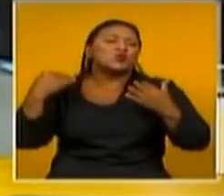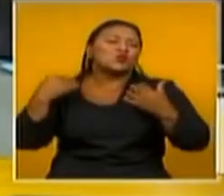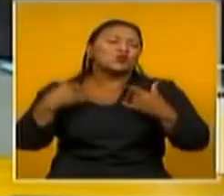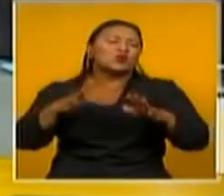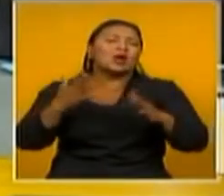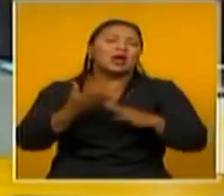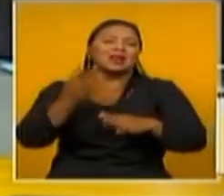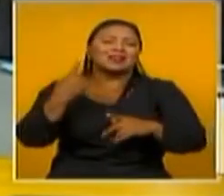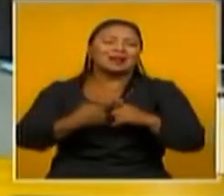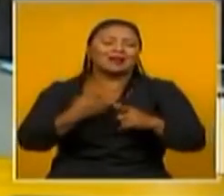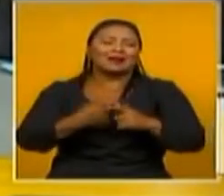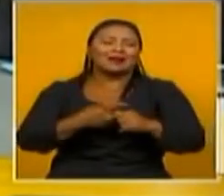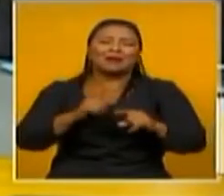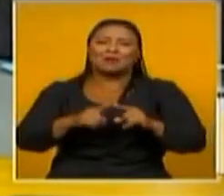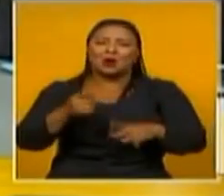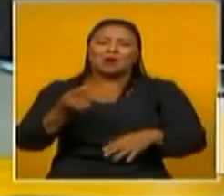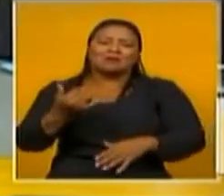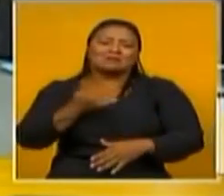malas experiencias.